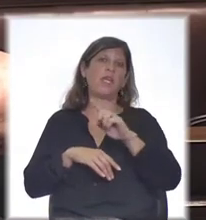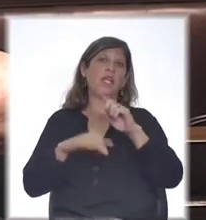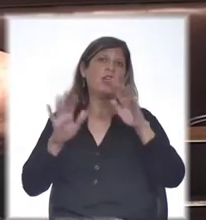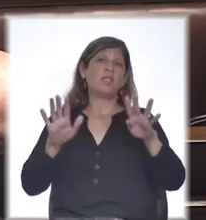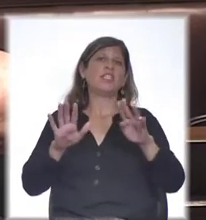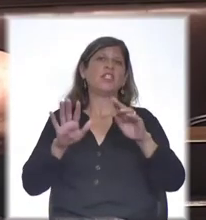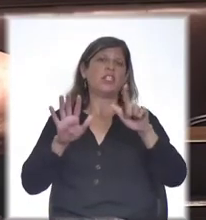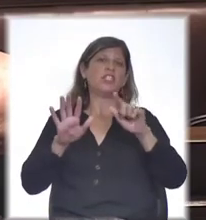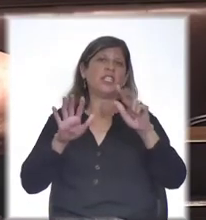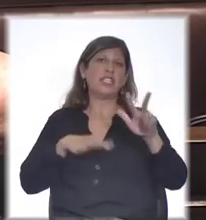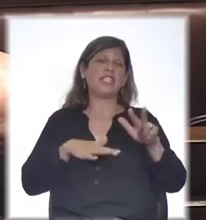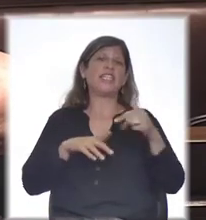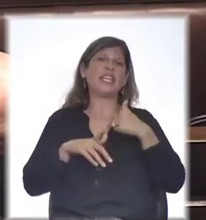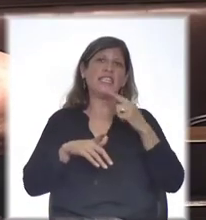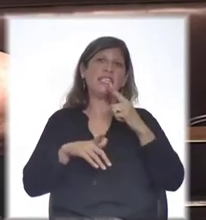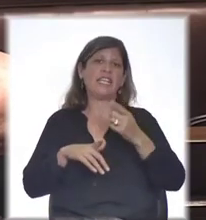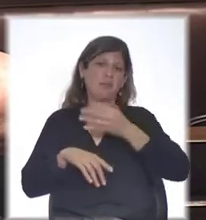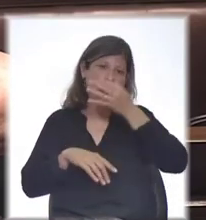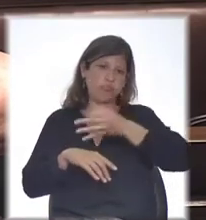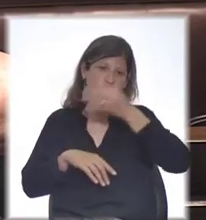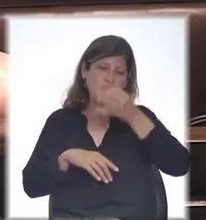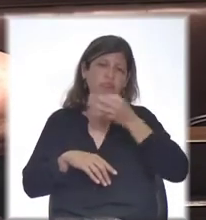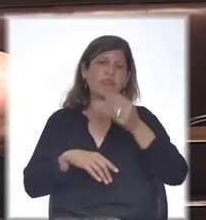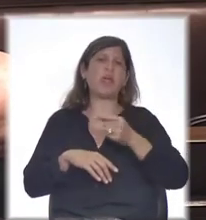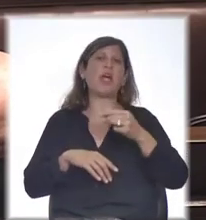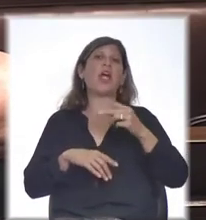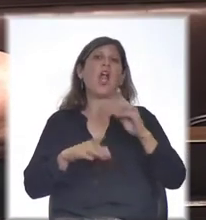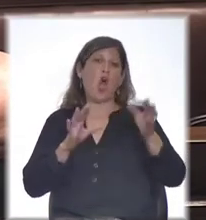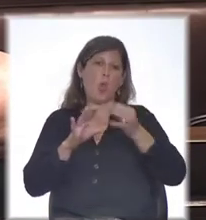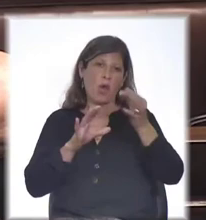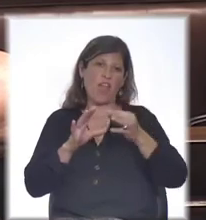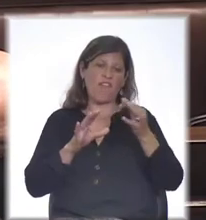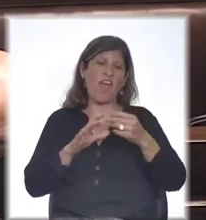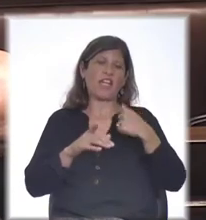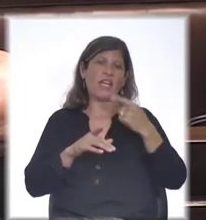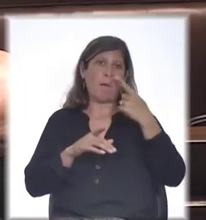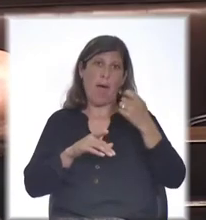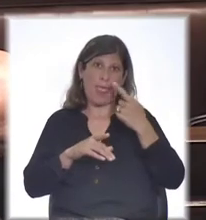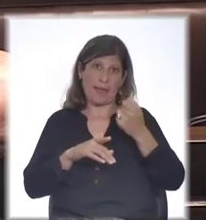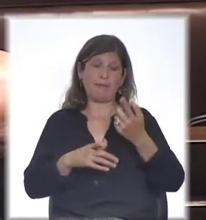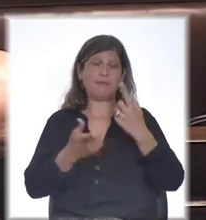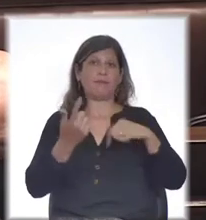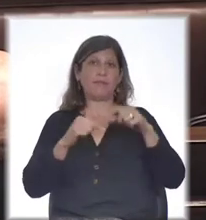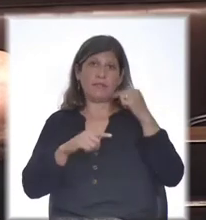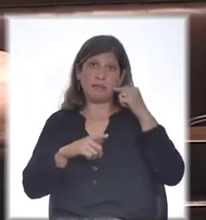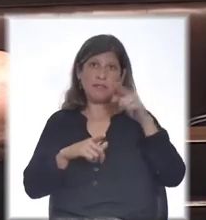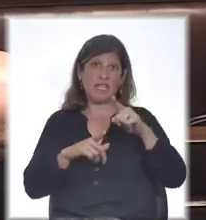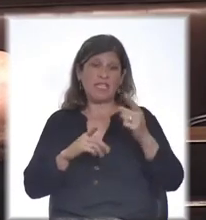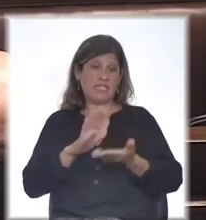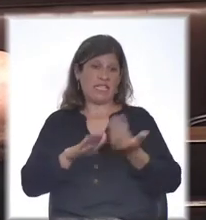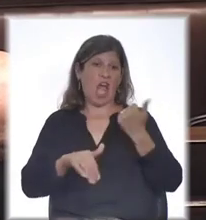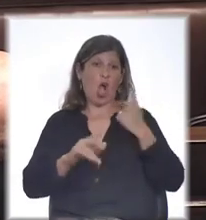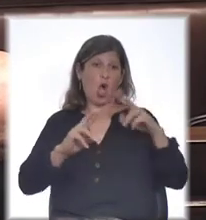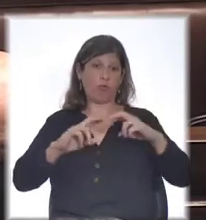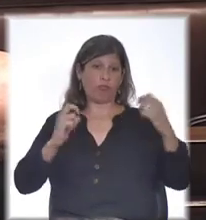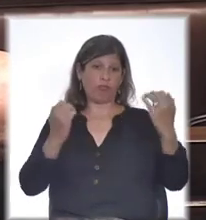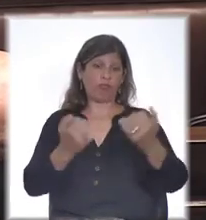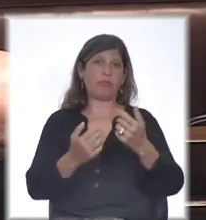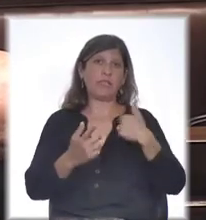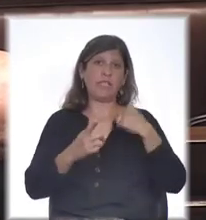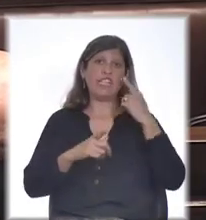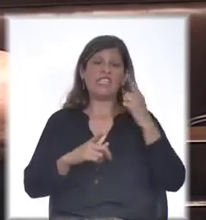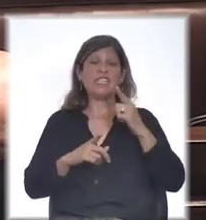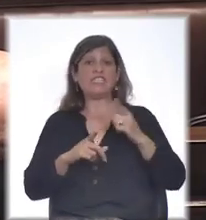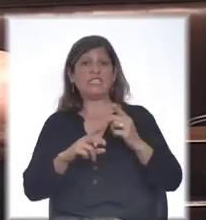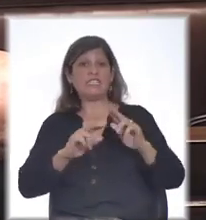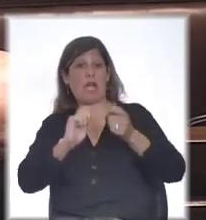Bordaberry, determinó la disolución de las cámaras legislativas y el nombramiento en su lugar de lo que pasó a denominarse el Consejo de